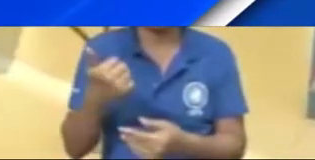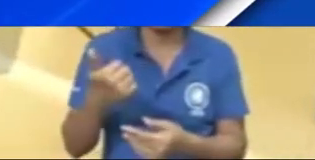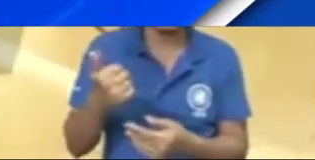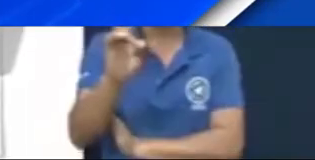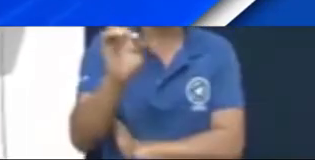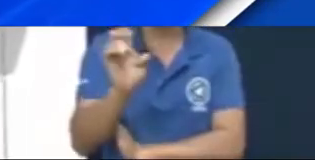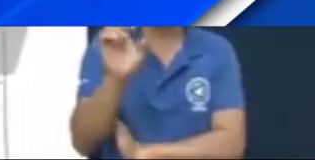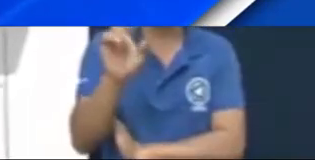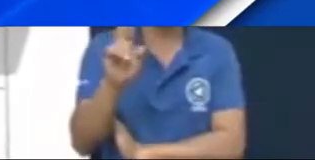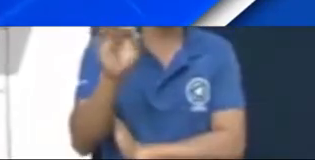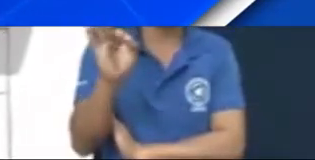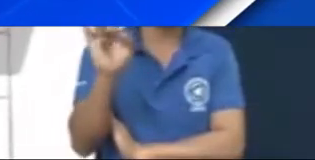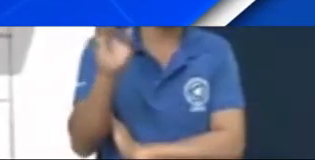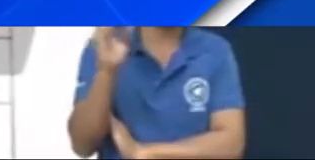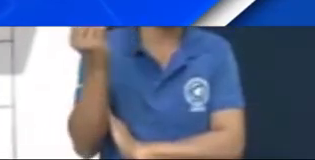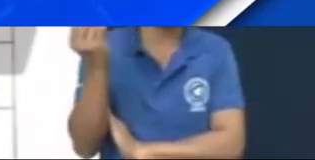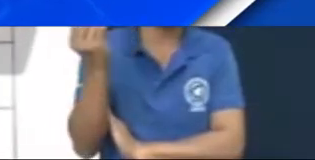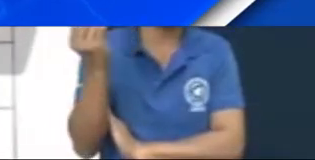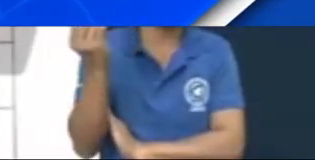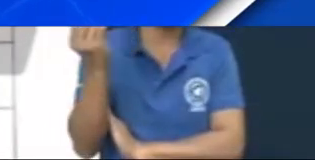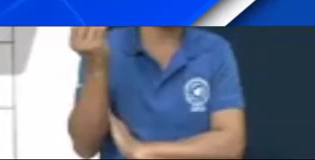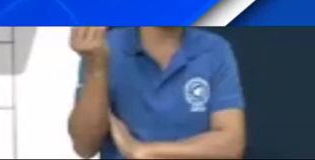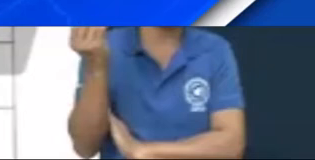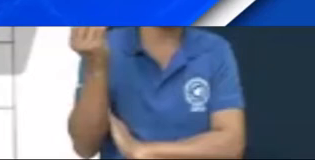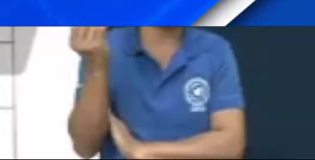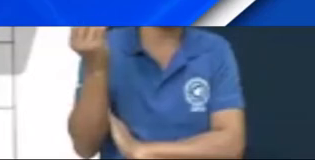de noviembre. La verificación ciudadana